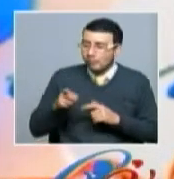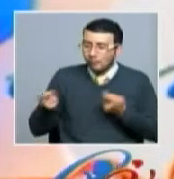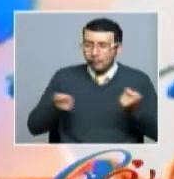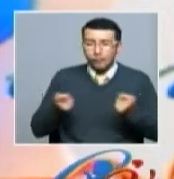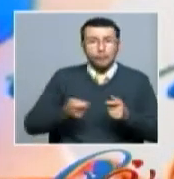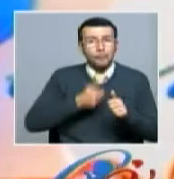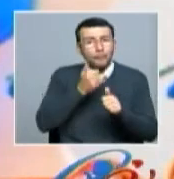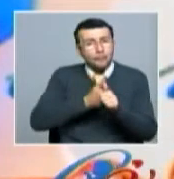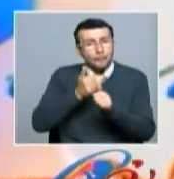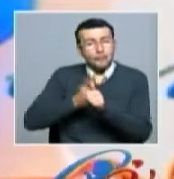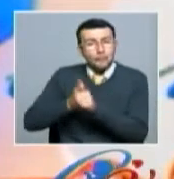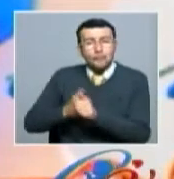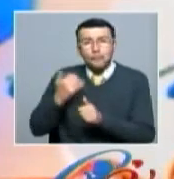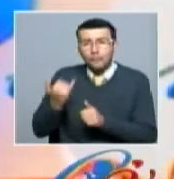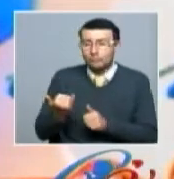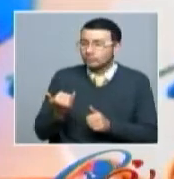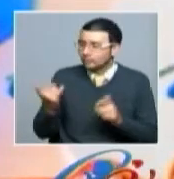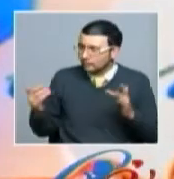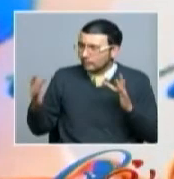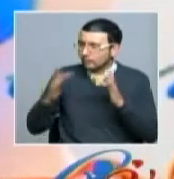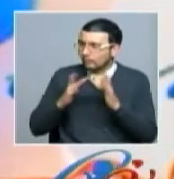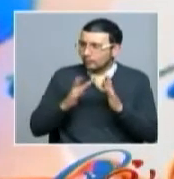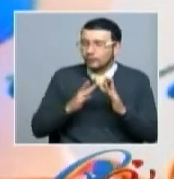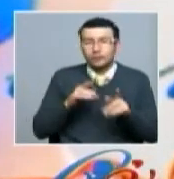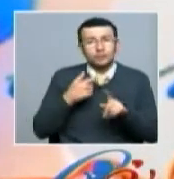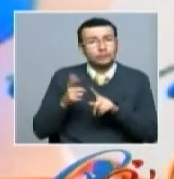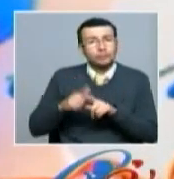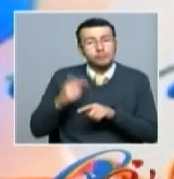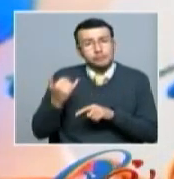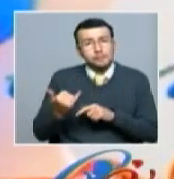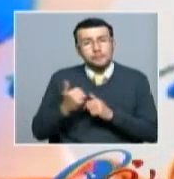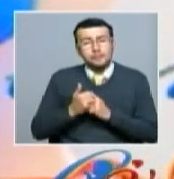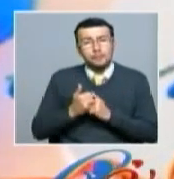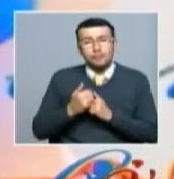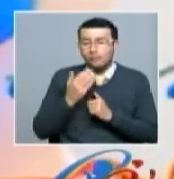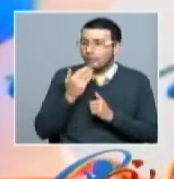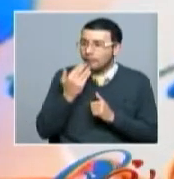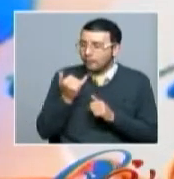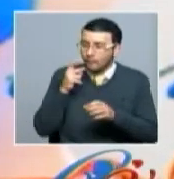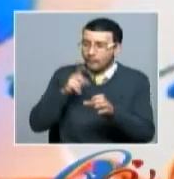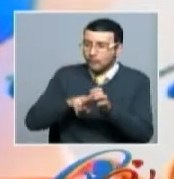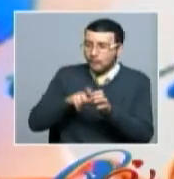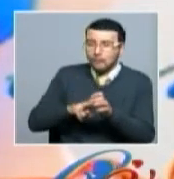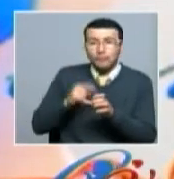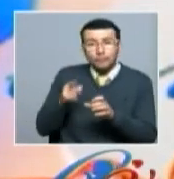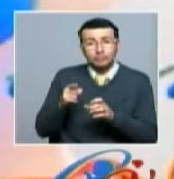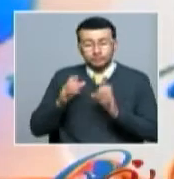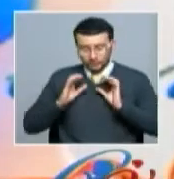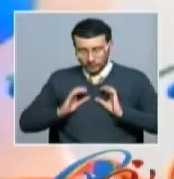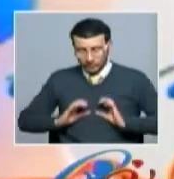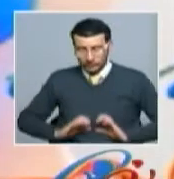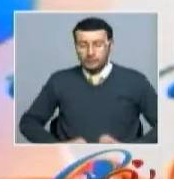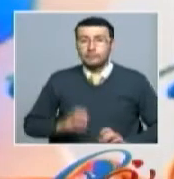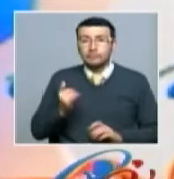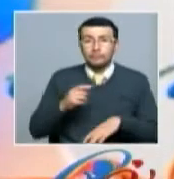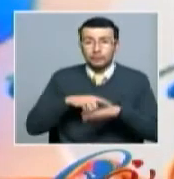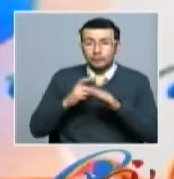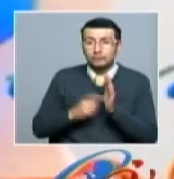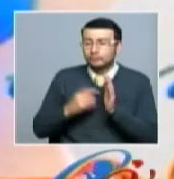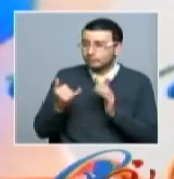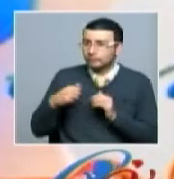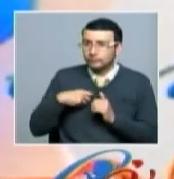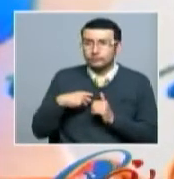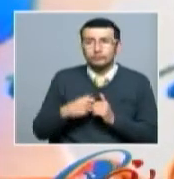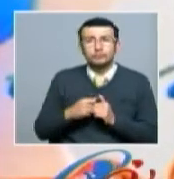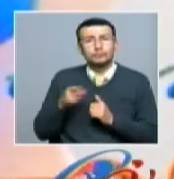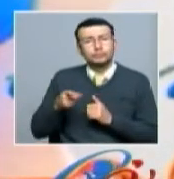autónomo. Porque hay ramas simpáticas también que vienen de la columna lateral de la médula espinal entre T1 y L2, de